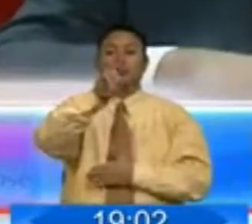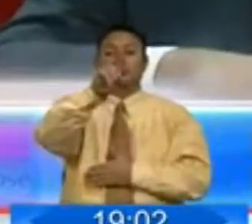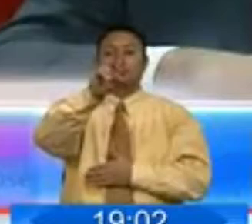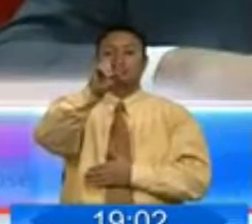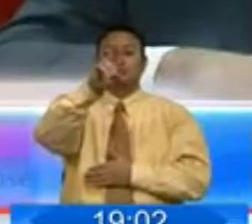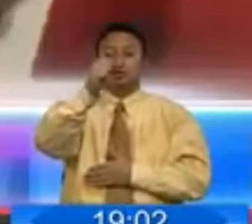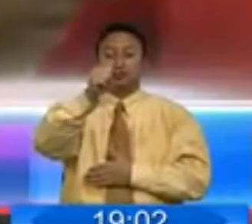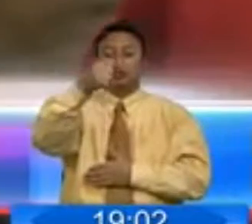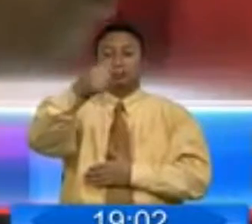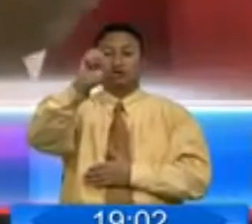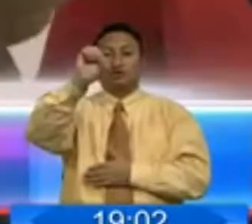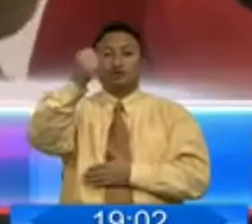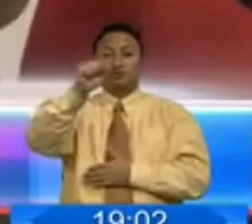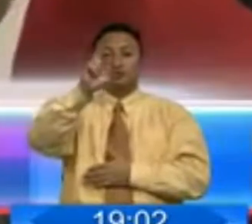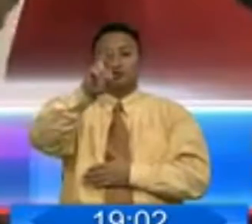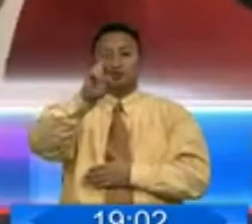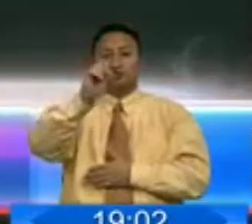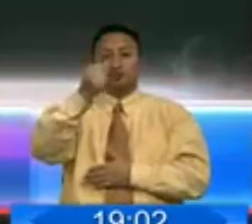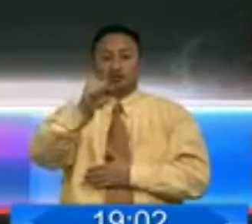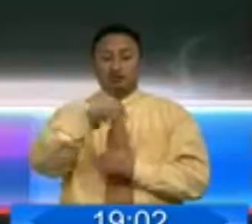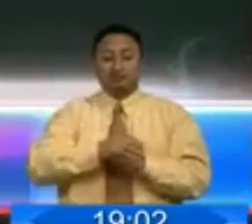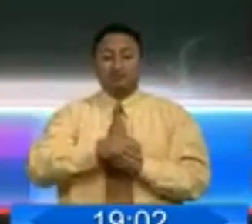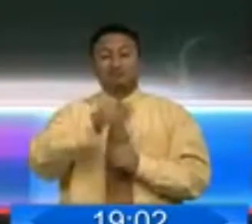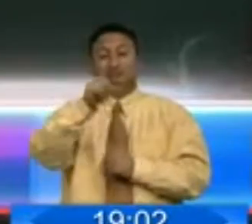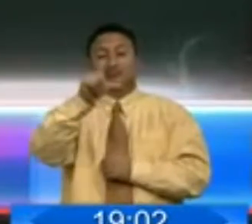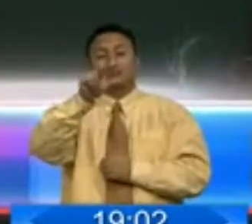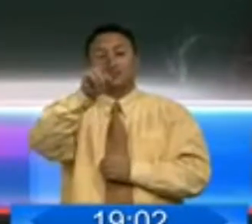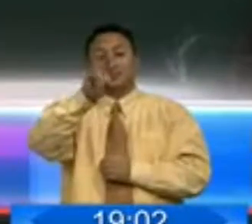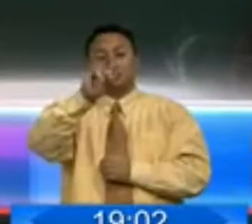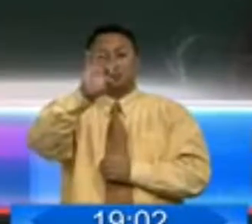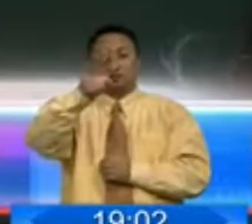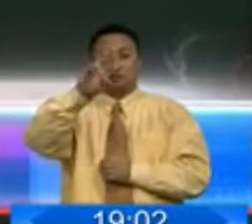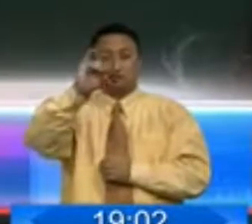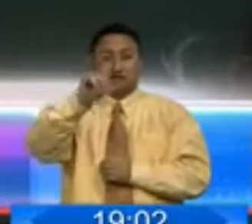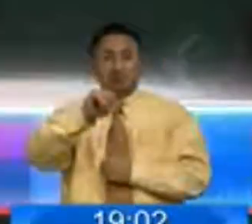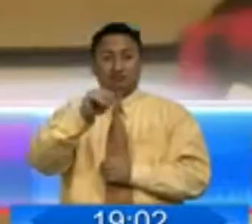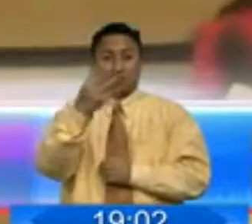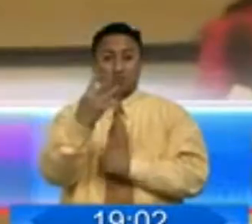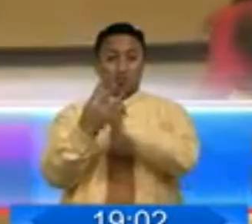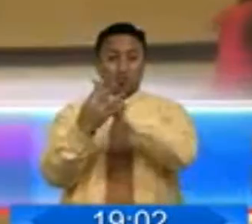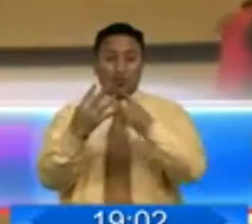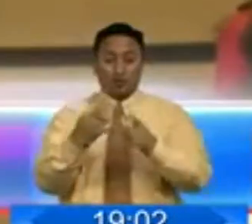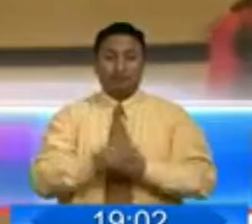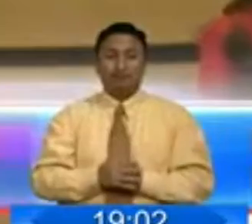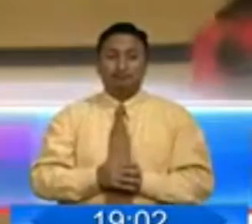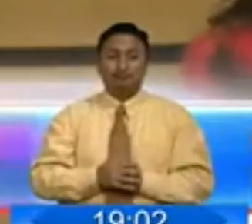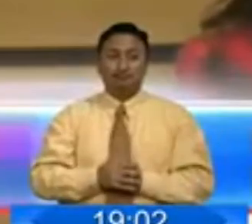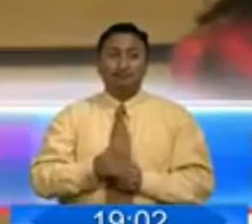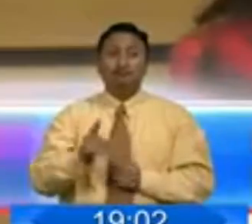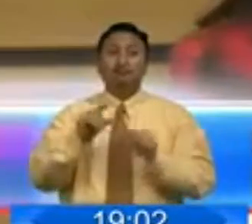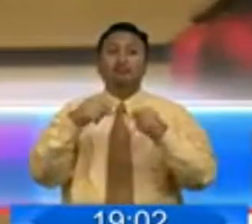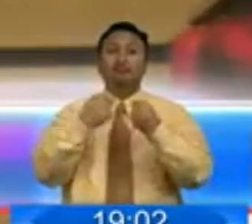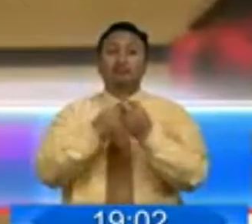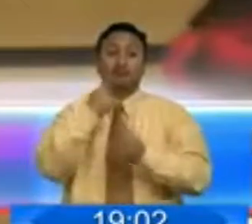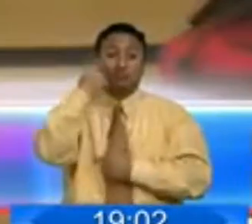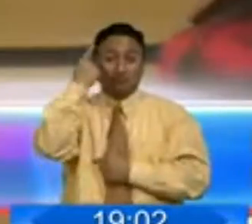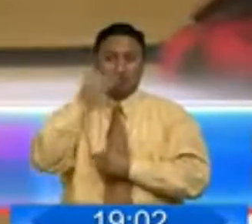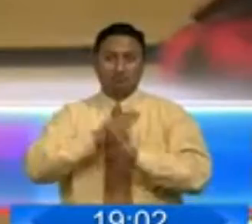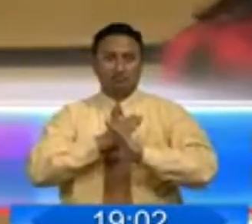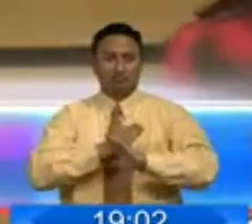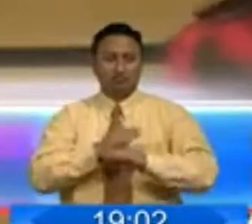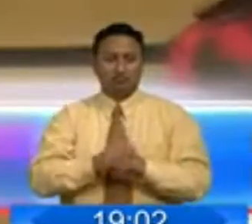walter gómez rosas ya la victoria de sintonía ellos están en la mira mientras tanto el correísmo los defiende